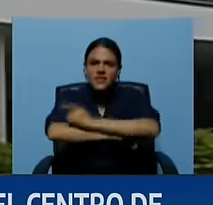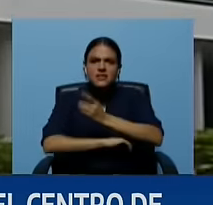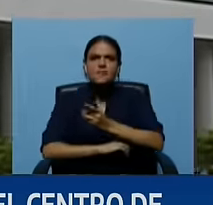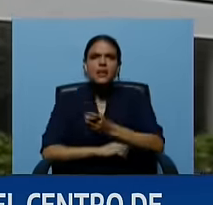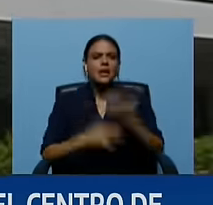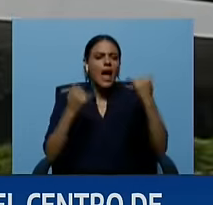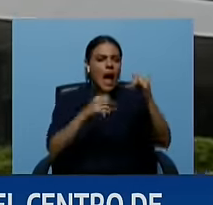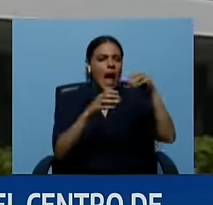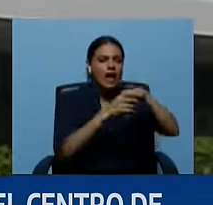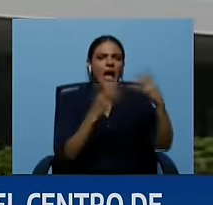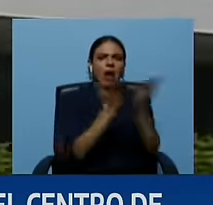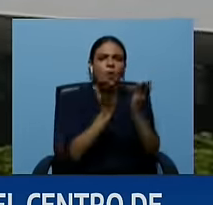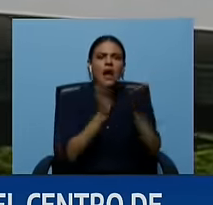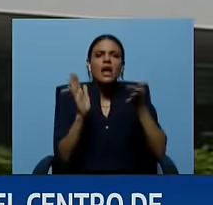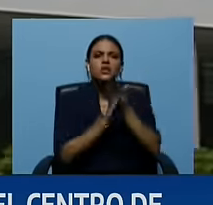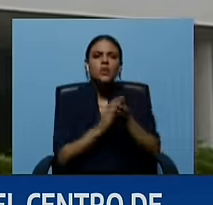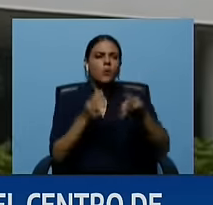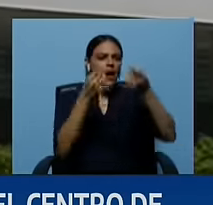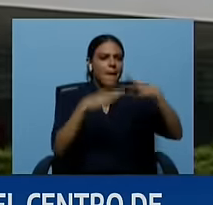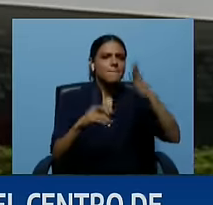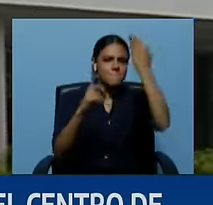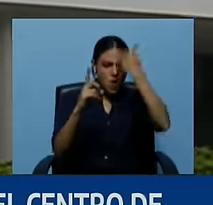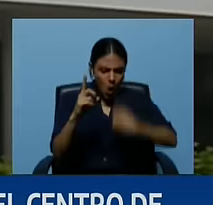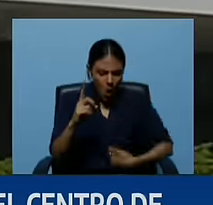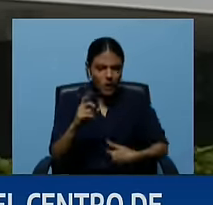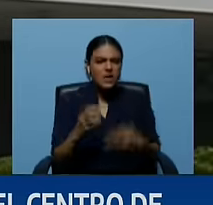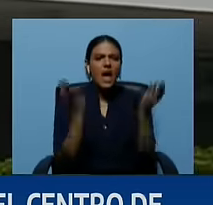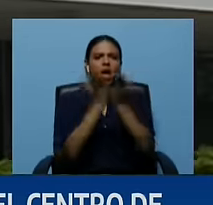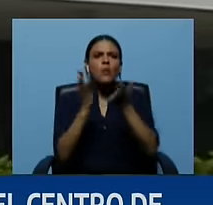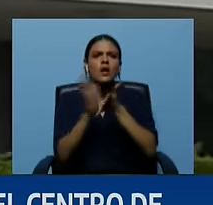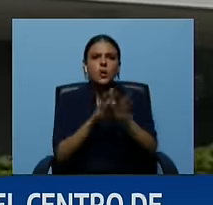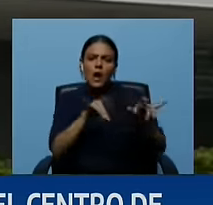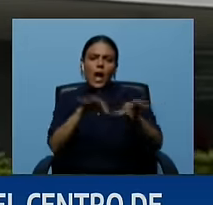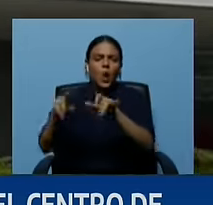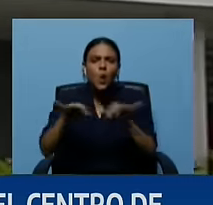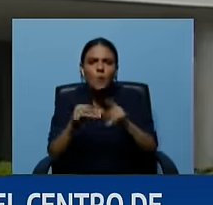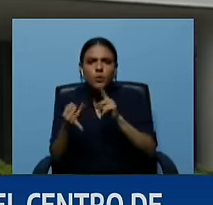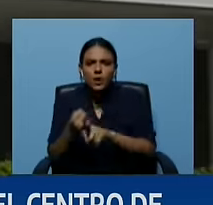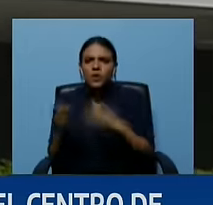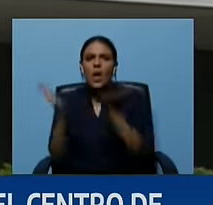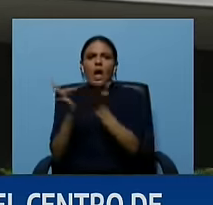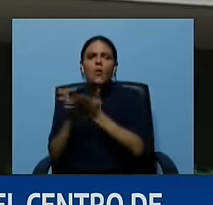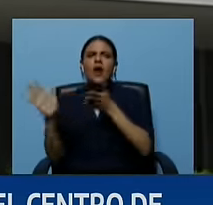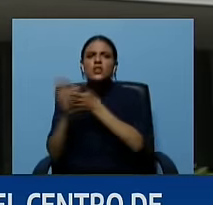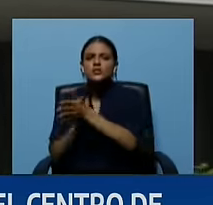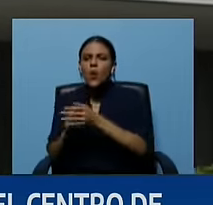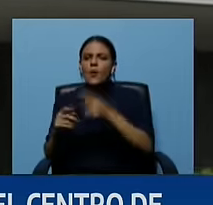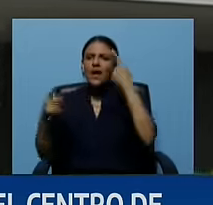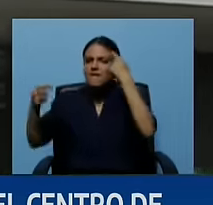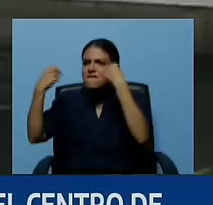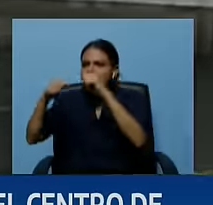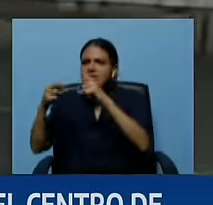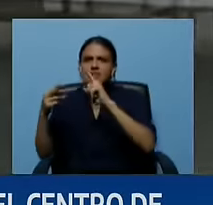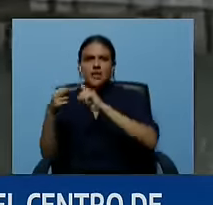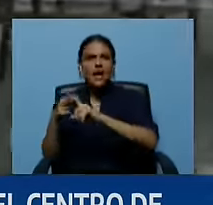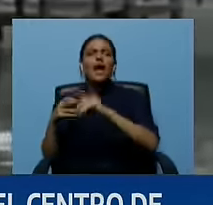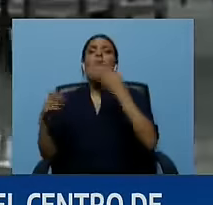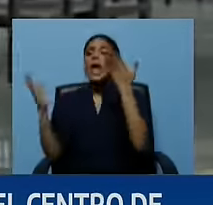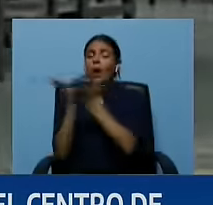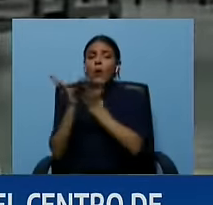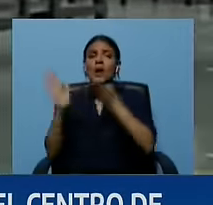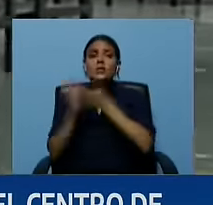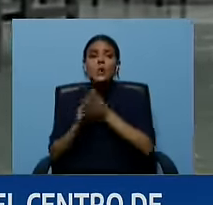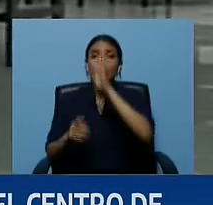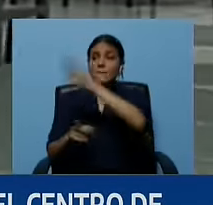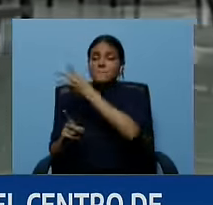de Biología, la Escuela de Computación, la Escuela de Física, la Escuela de Matemática y la Escuela